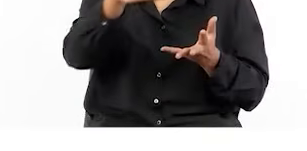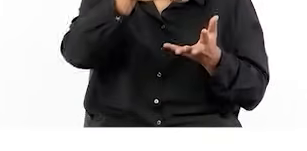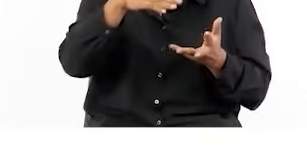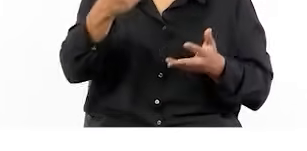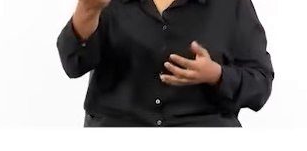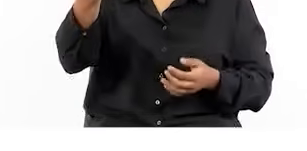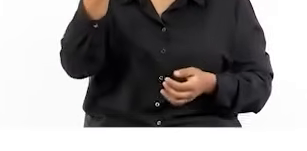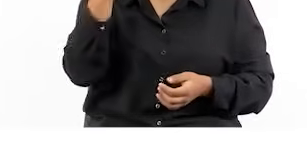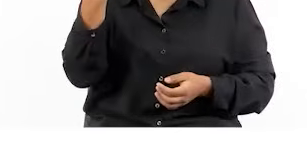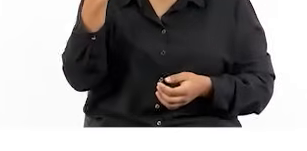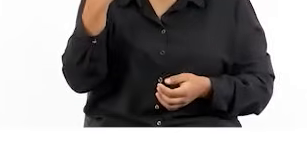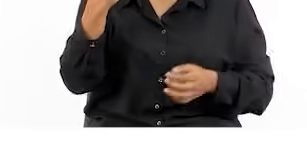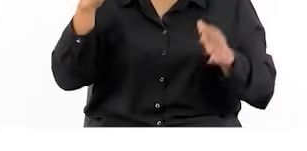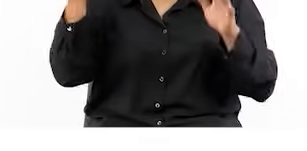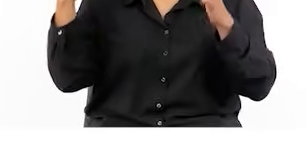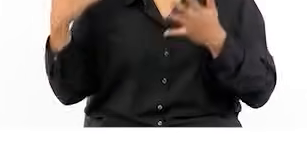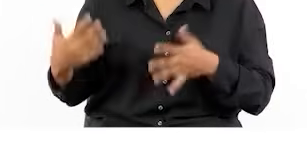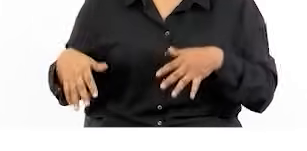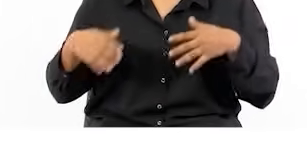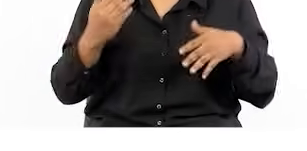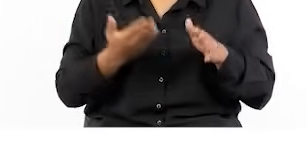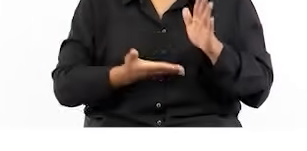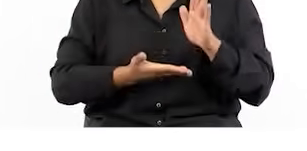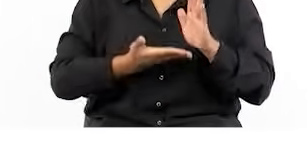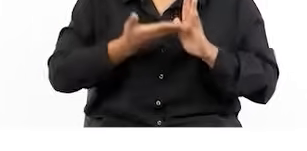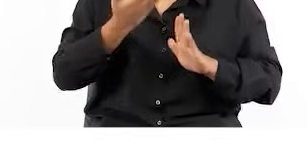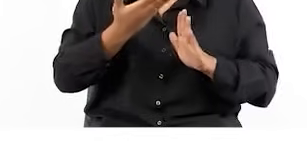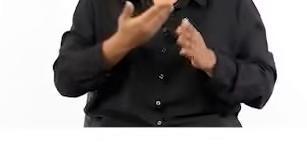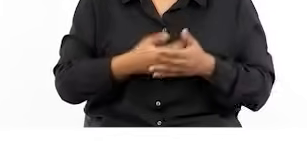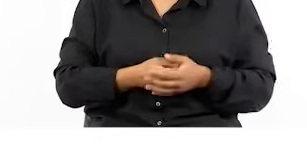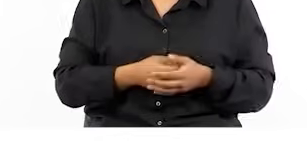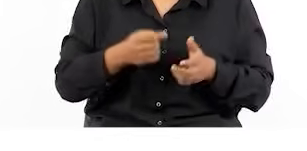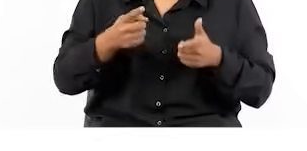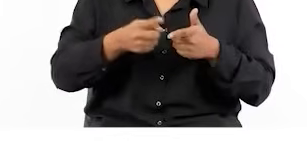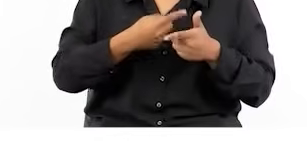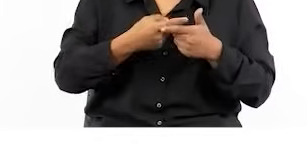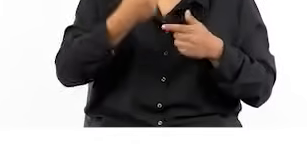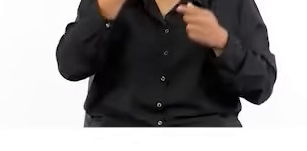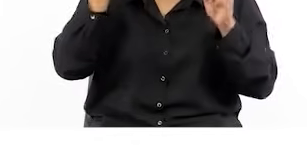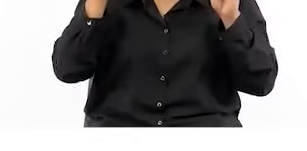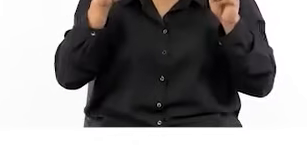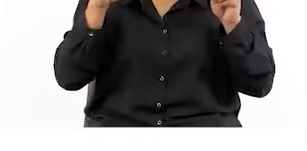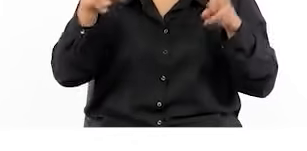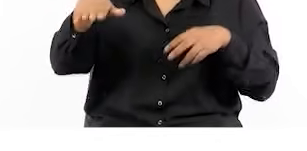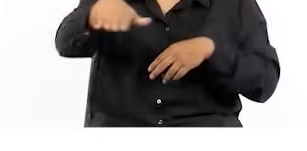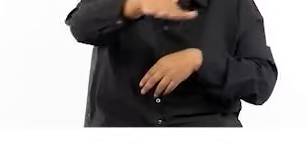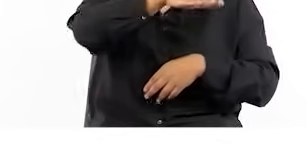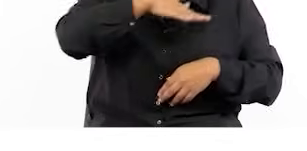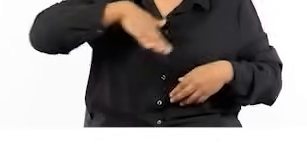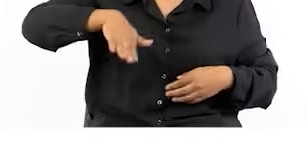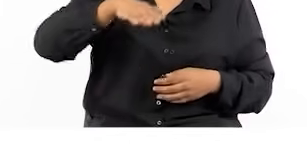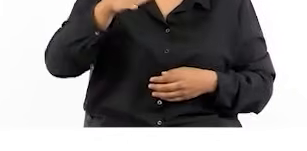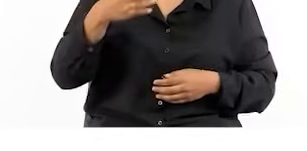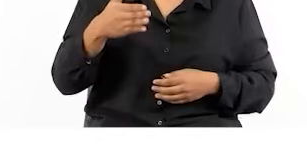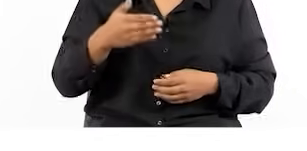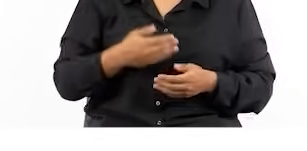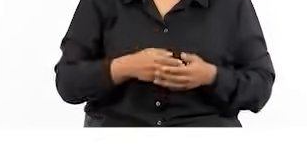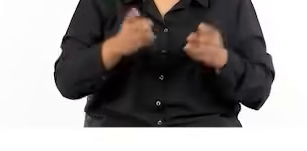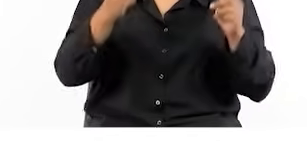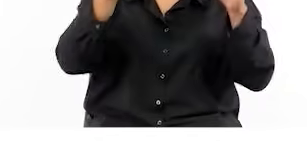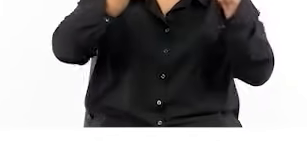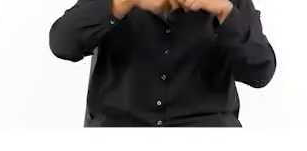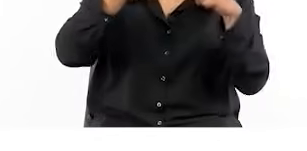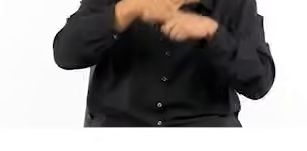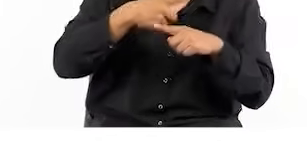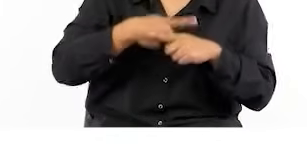El Salvador, así como en cualquier parte del mundo, son fundamentales, ya que nuestras actividades se desarrollan en ellos. Así que cuando hablamos del